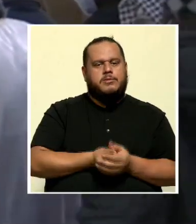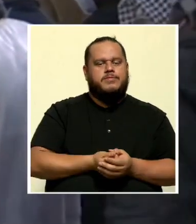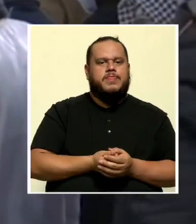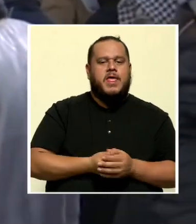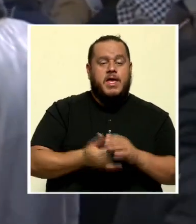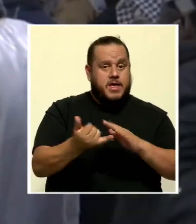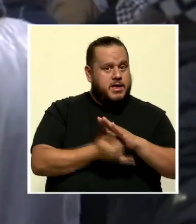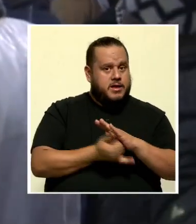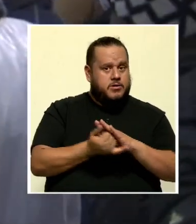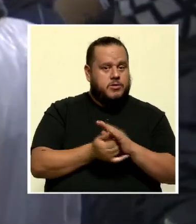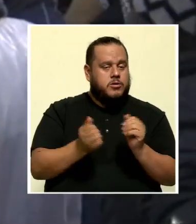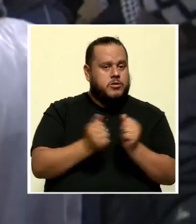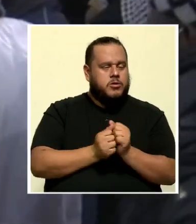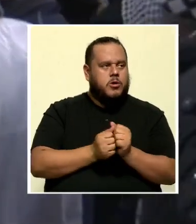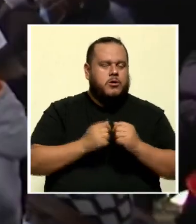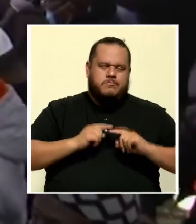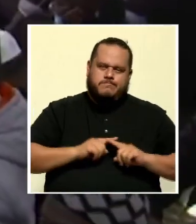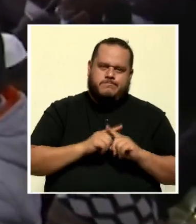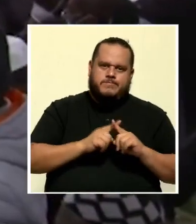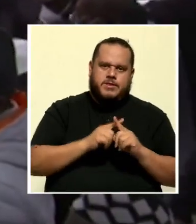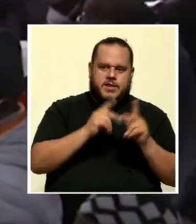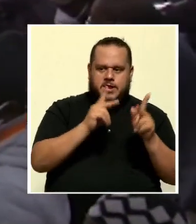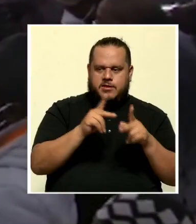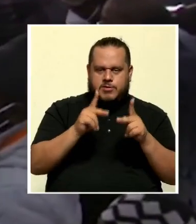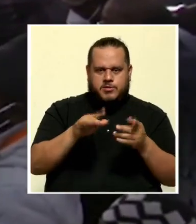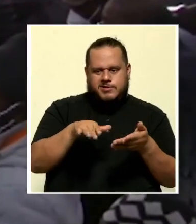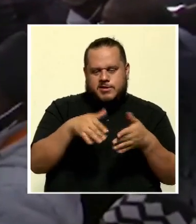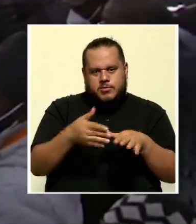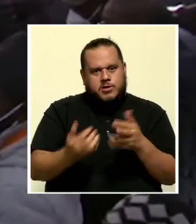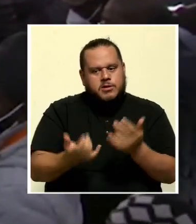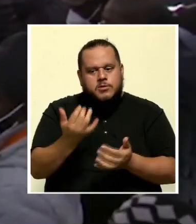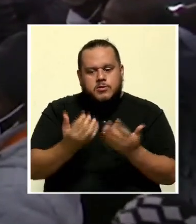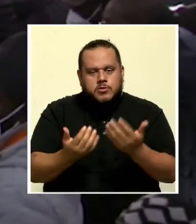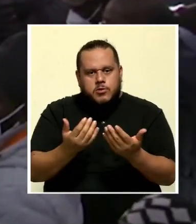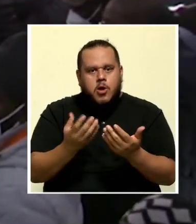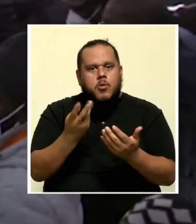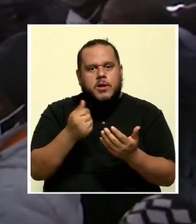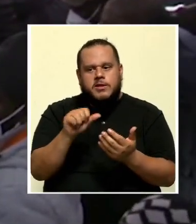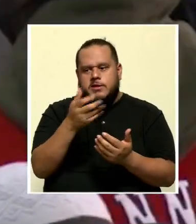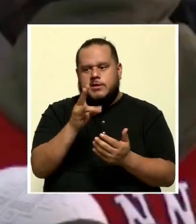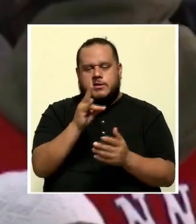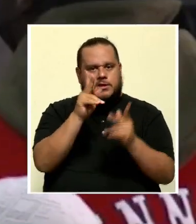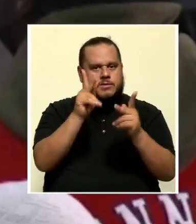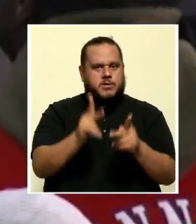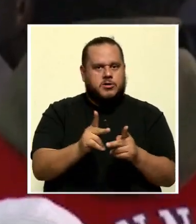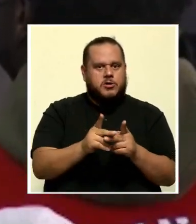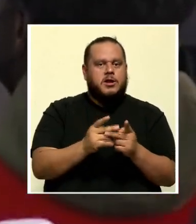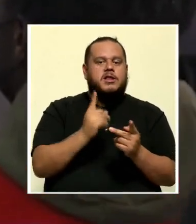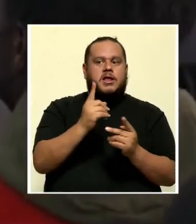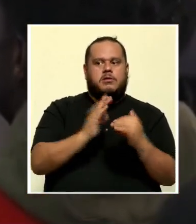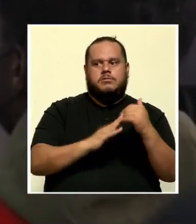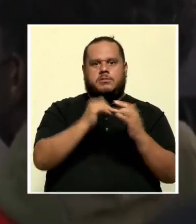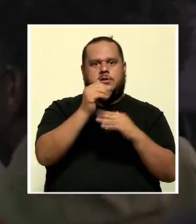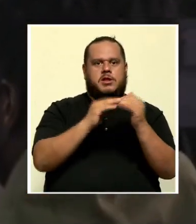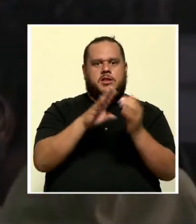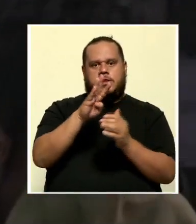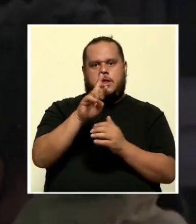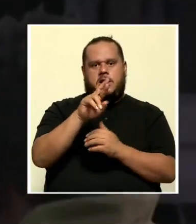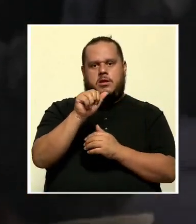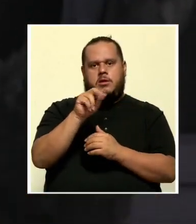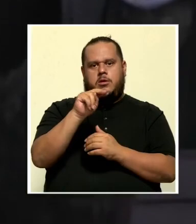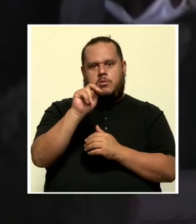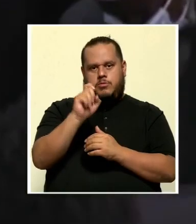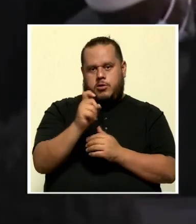En Nueva York, los dolientes de las víctimas del incendio en el que murieron 17 personas en un edificio del Bronx